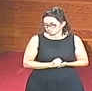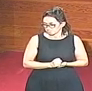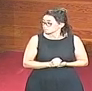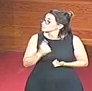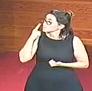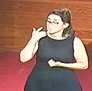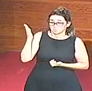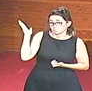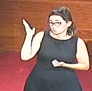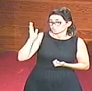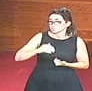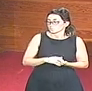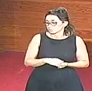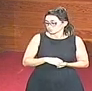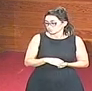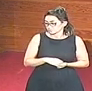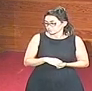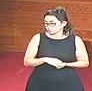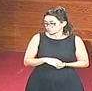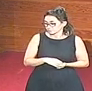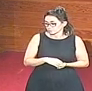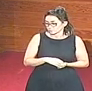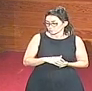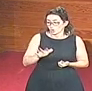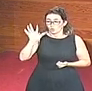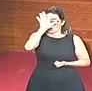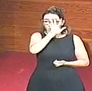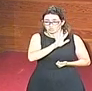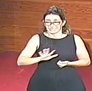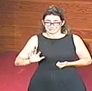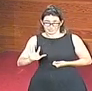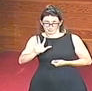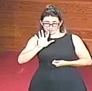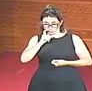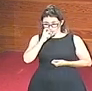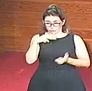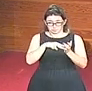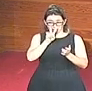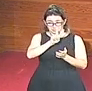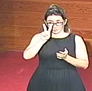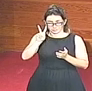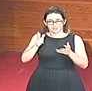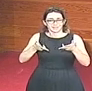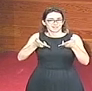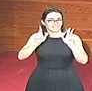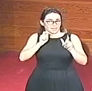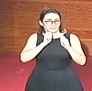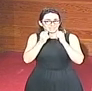Aquí lo tenéis, la libertad de prensa en los 5 continentes en 2022. Todos estos datos, este